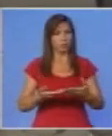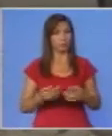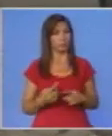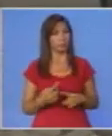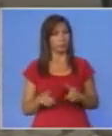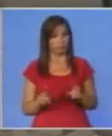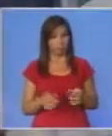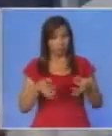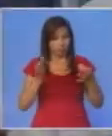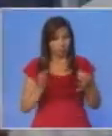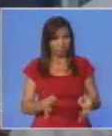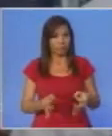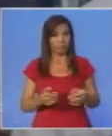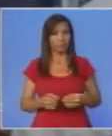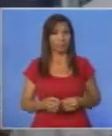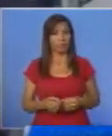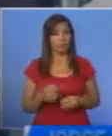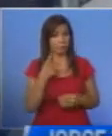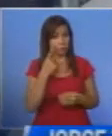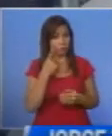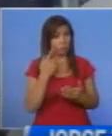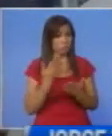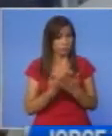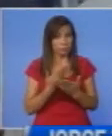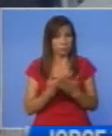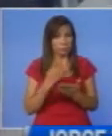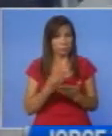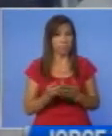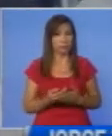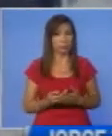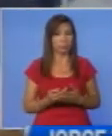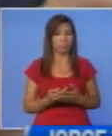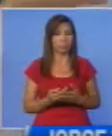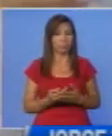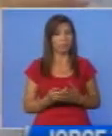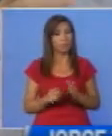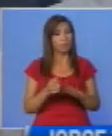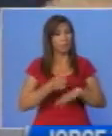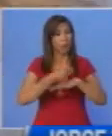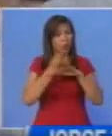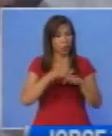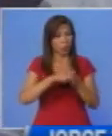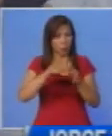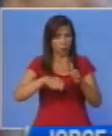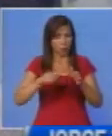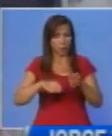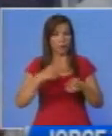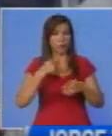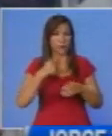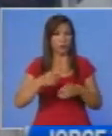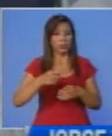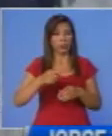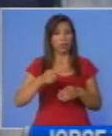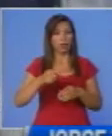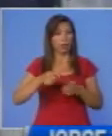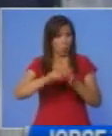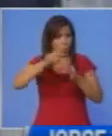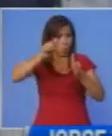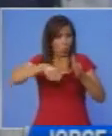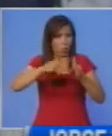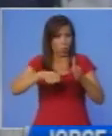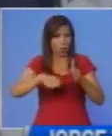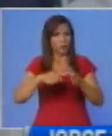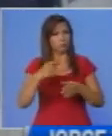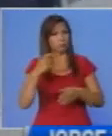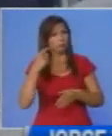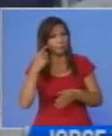podido comprobar la misma. La fiscalía dice... Presumo que Reinaldo, el juez, es